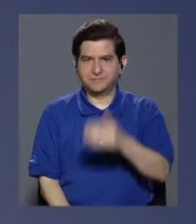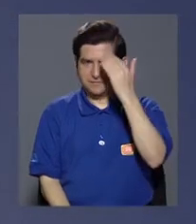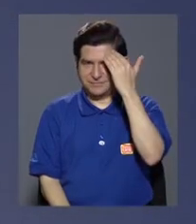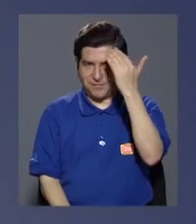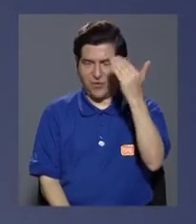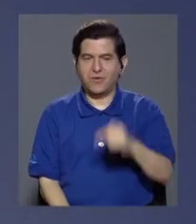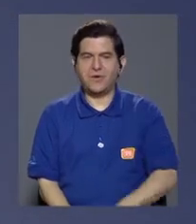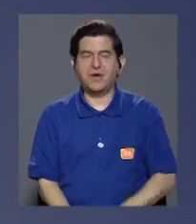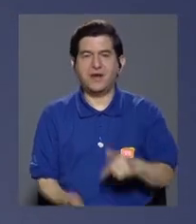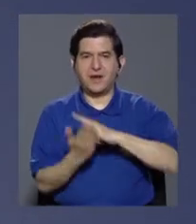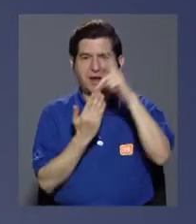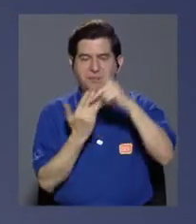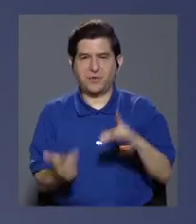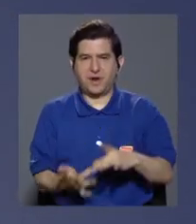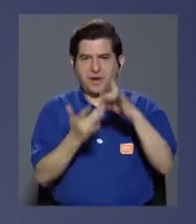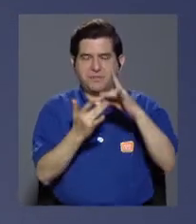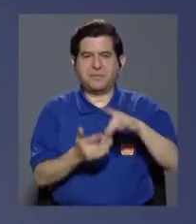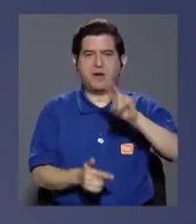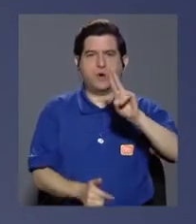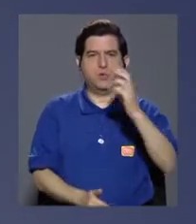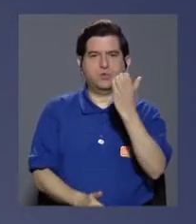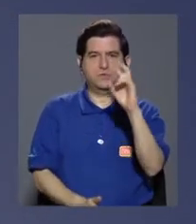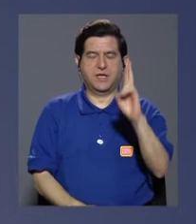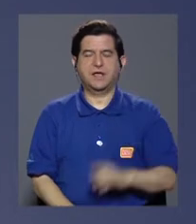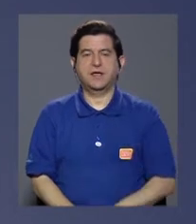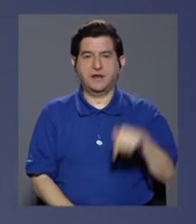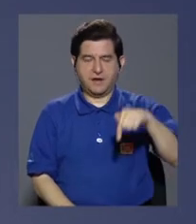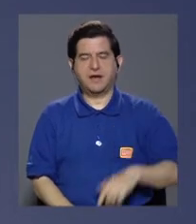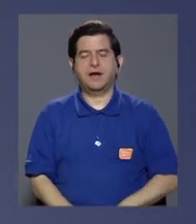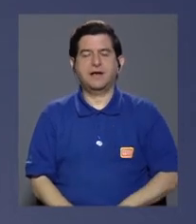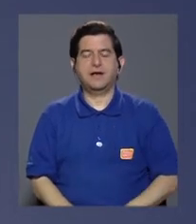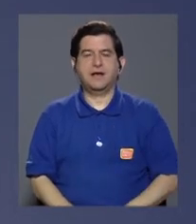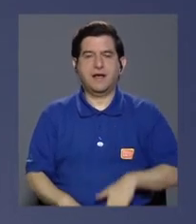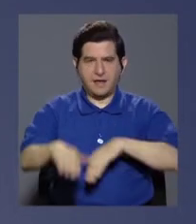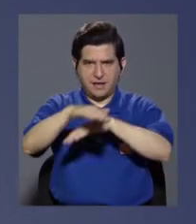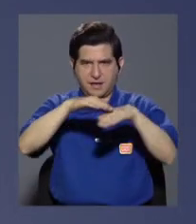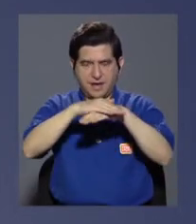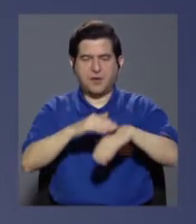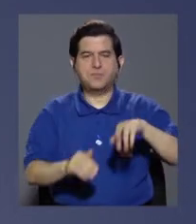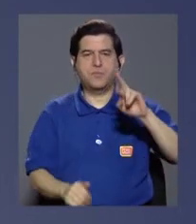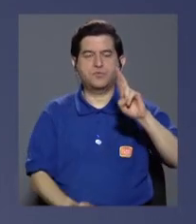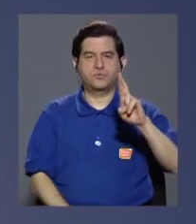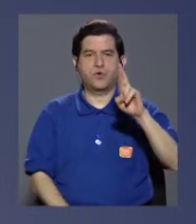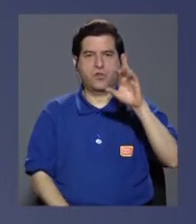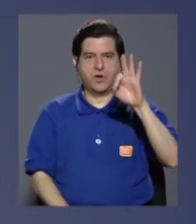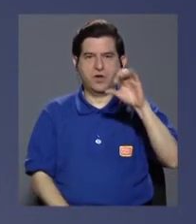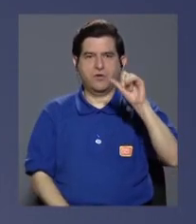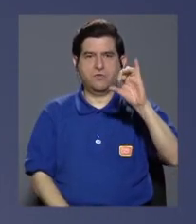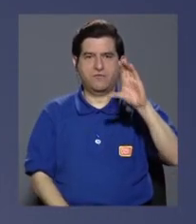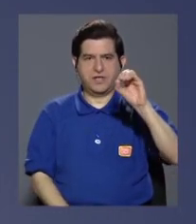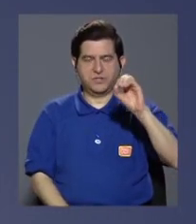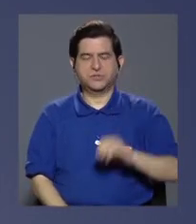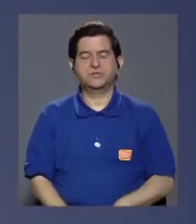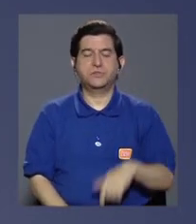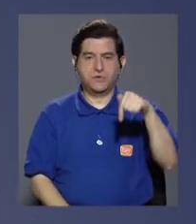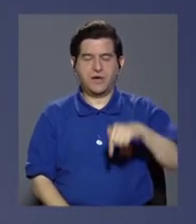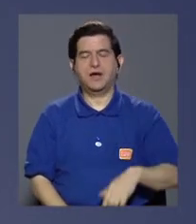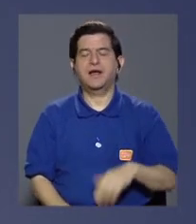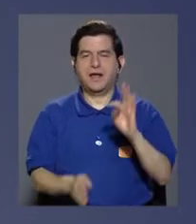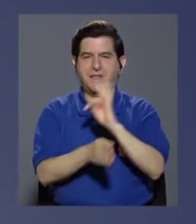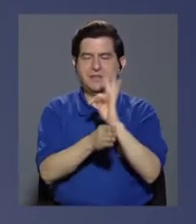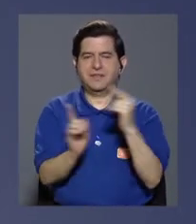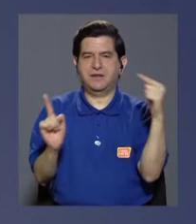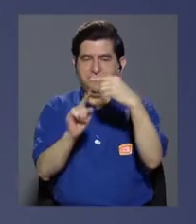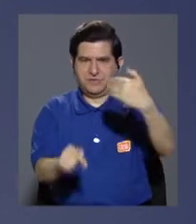hola estamos en especiales universidad de costa rica desde el campus de rodrigo facio haciendo televisión con sentido el día de hoy vamos a hablar sobre un